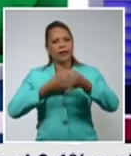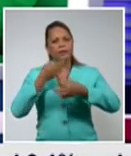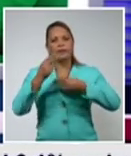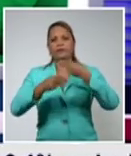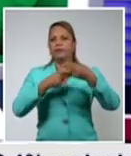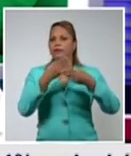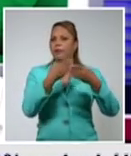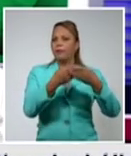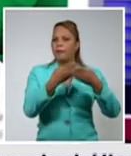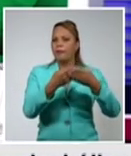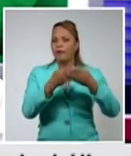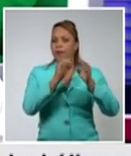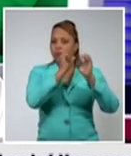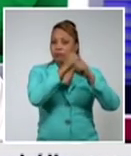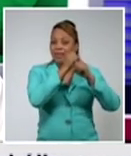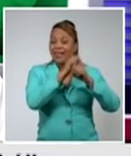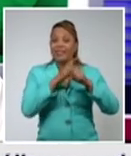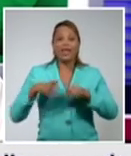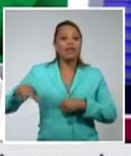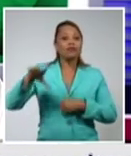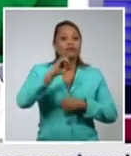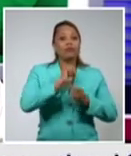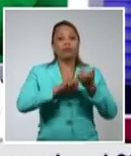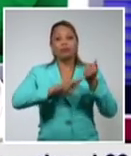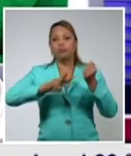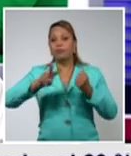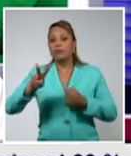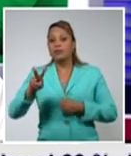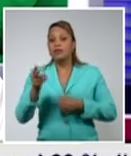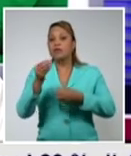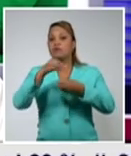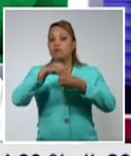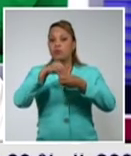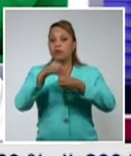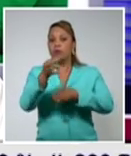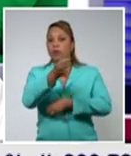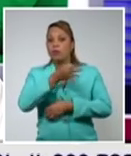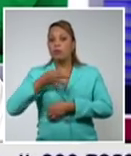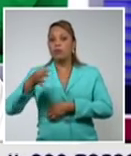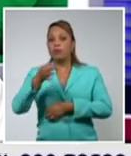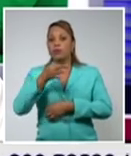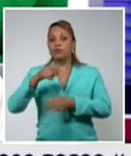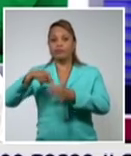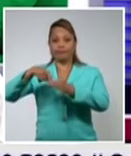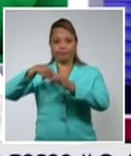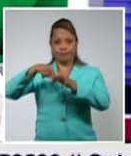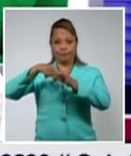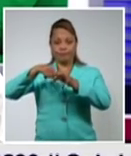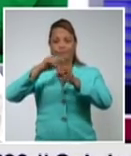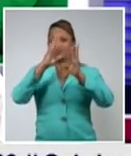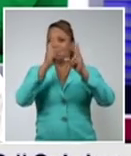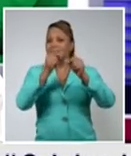las provincias, incluyendo el municipio especial Isla de la Juventud, con una cifra elevada,